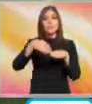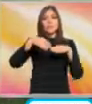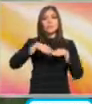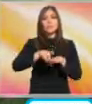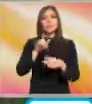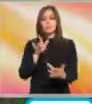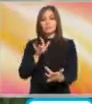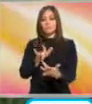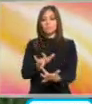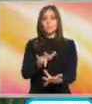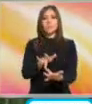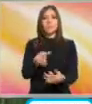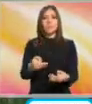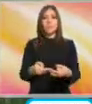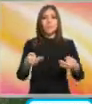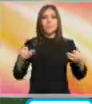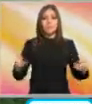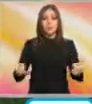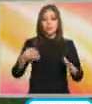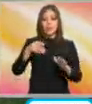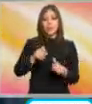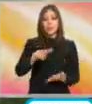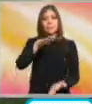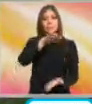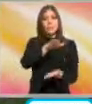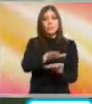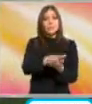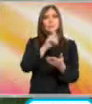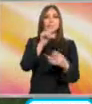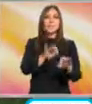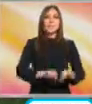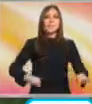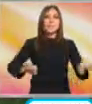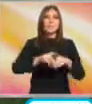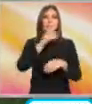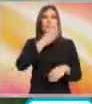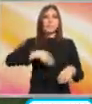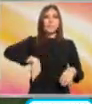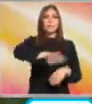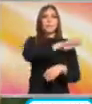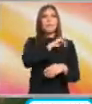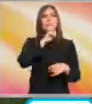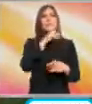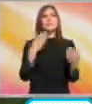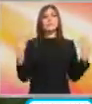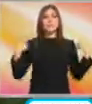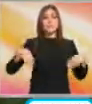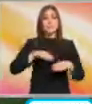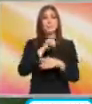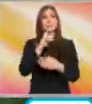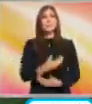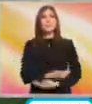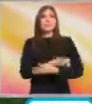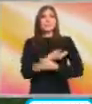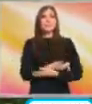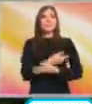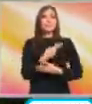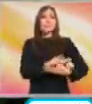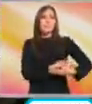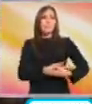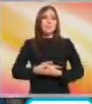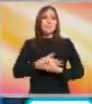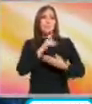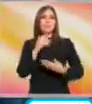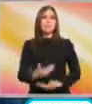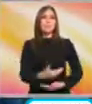tierra, que es importante. Y mi rebozo, no, el rebozo con el que cargamos a nuestros hijos y los ponemos en el